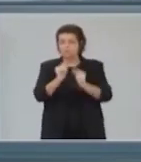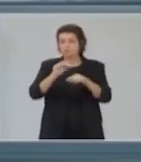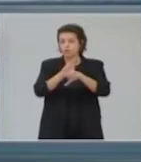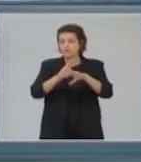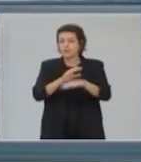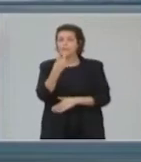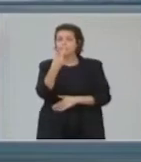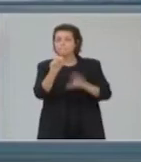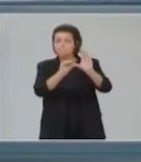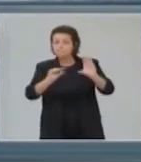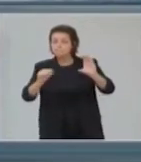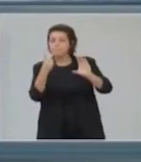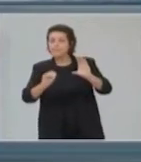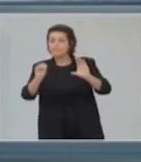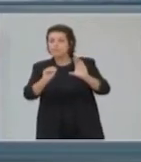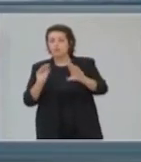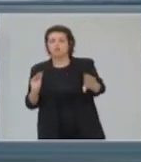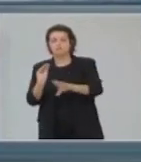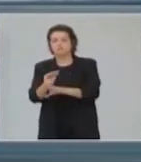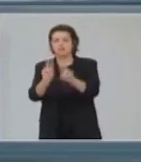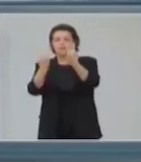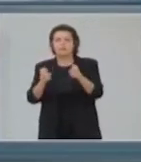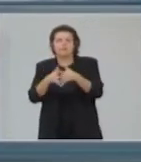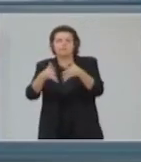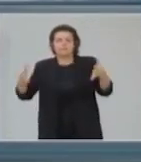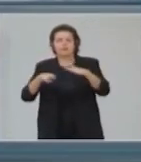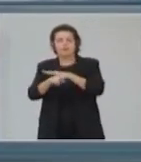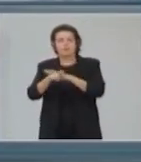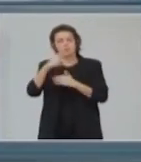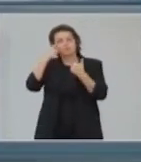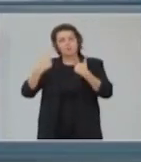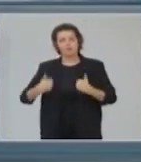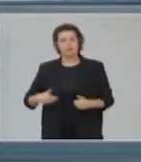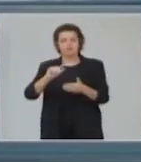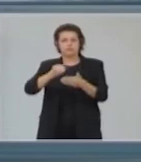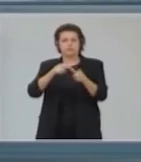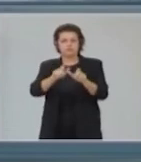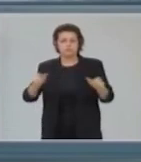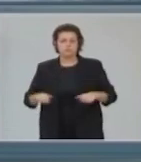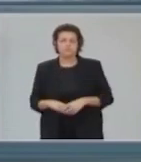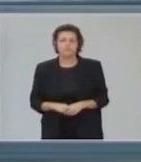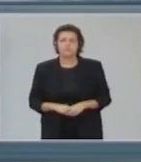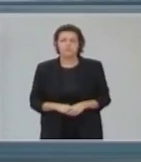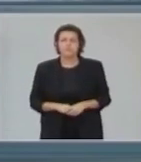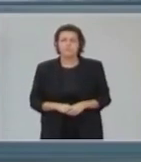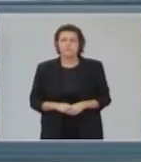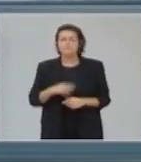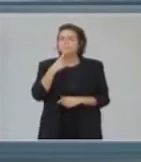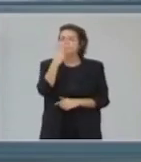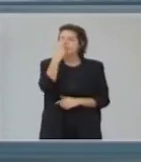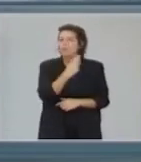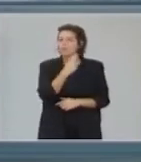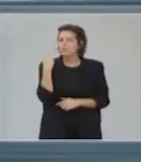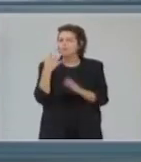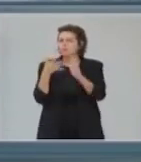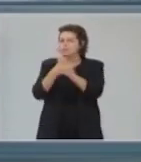consejería será destinado a reforzar los recursos humanos de personal docente. El compromiso en